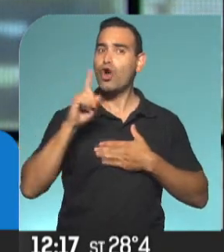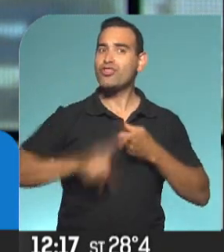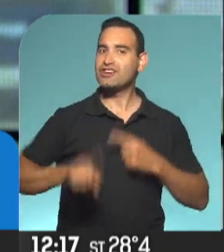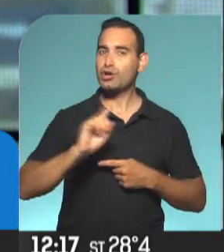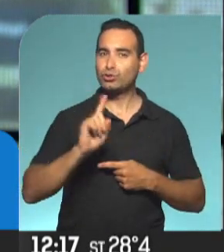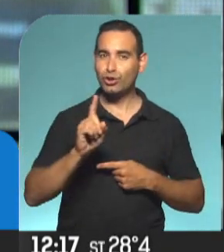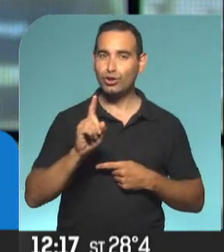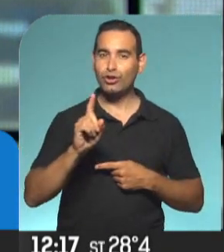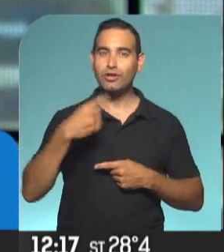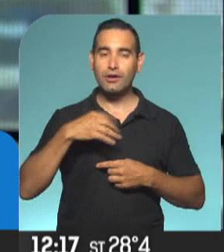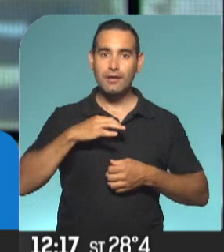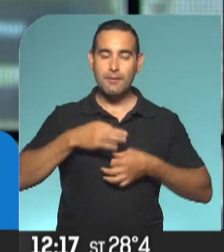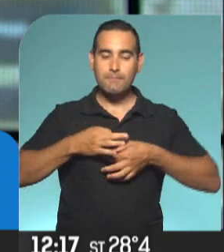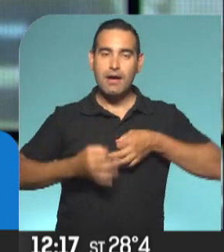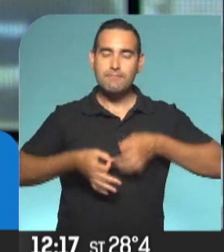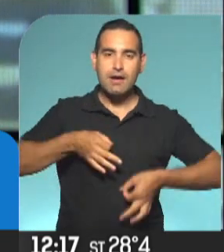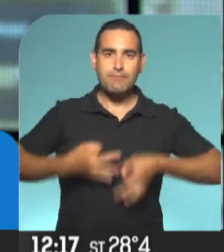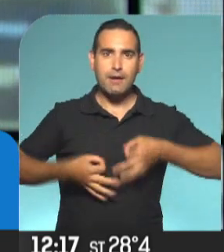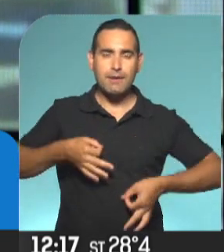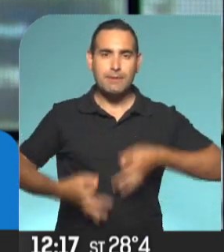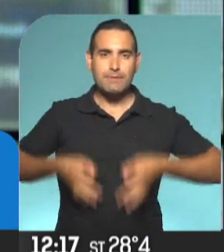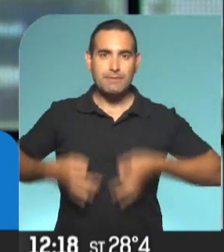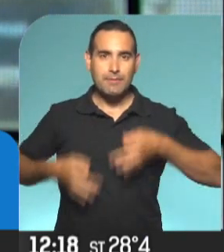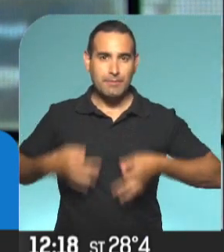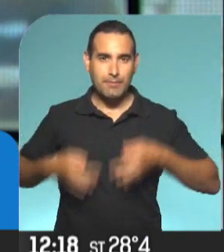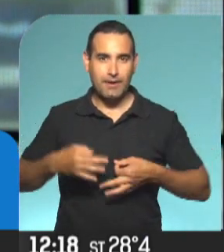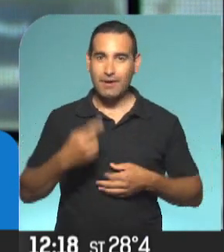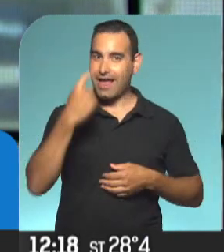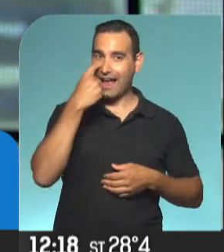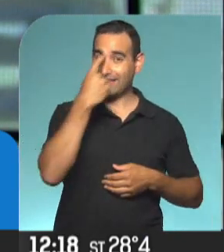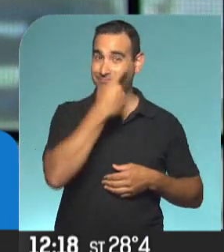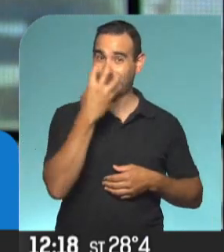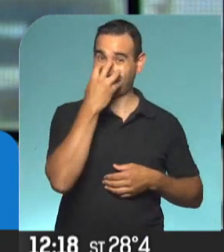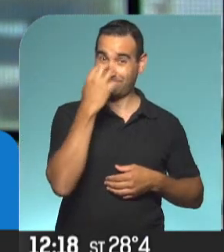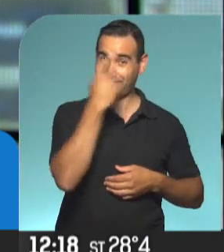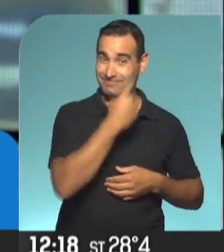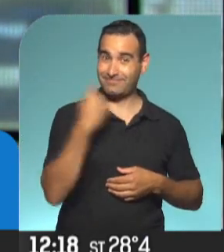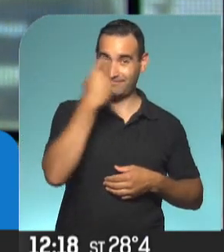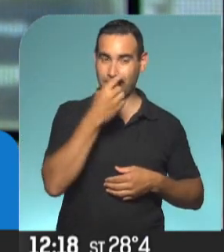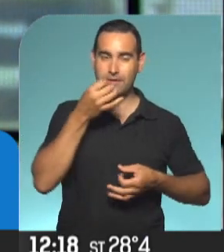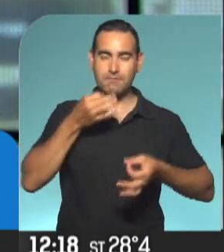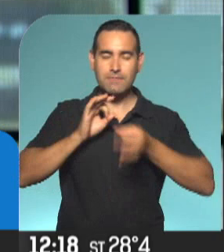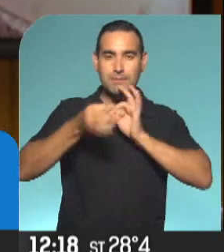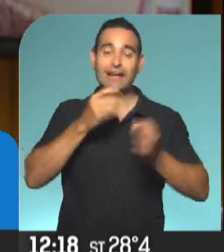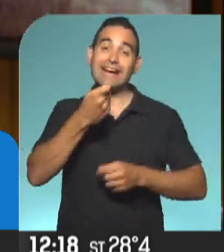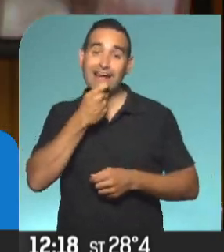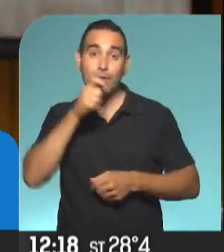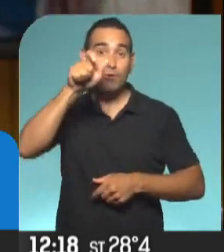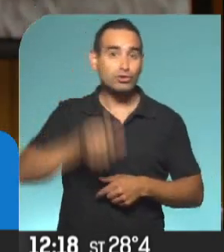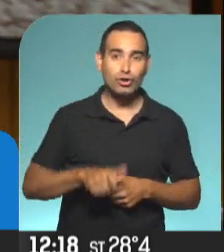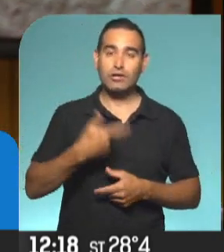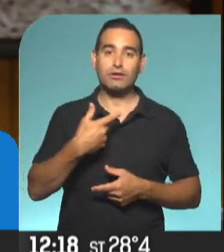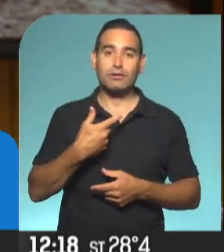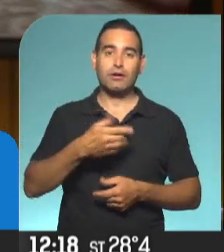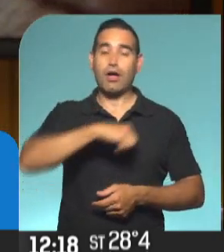se mantienen replicando en los epitelios aéreos de las vías superiores. Es decir, que una persona al hablar o al